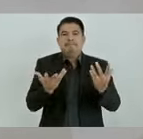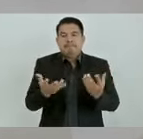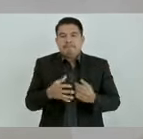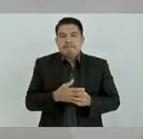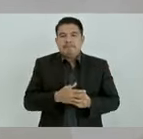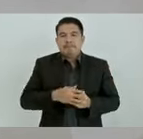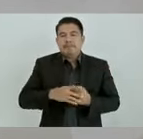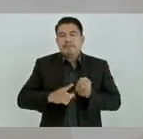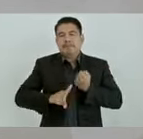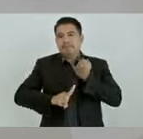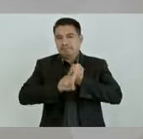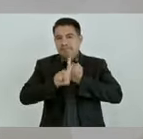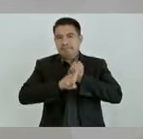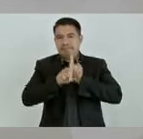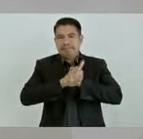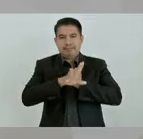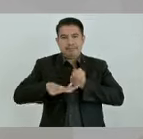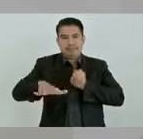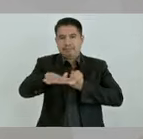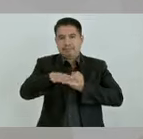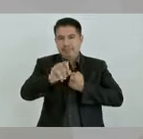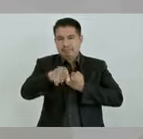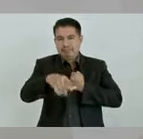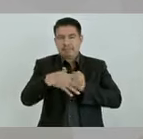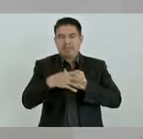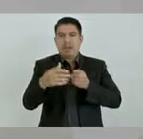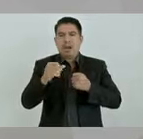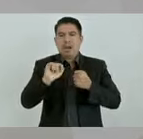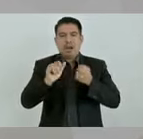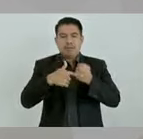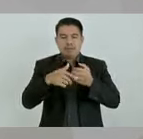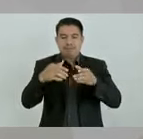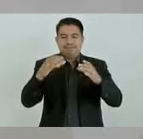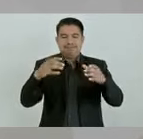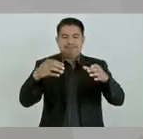con problemas de hundimiento